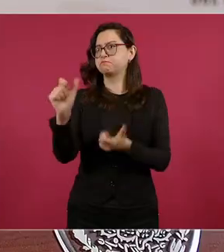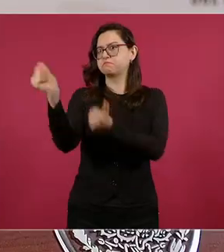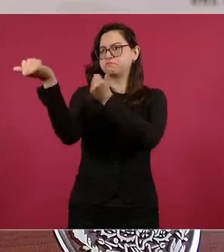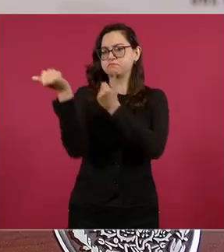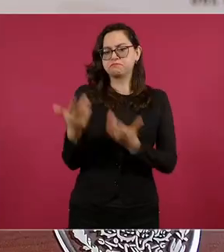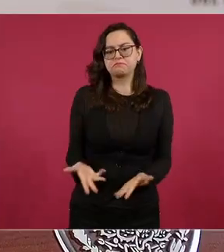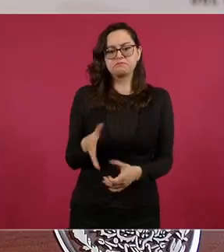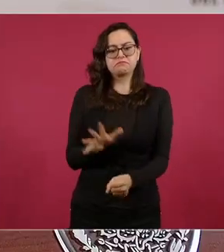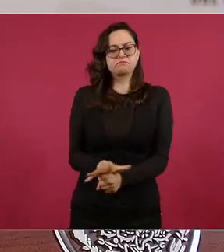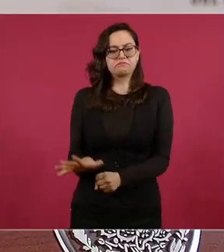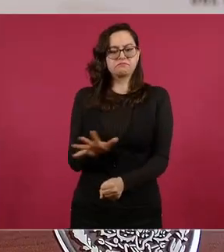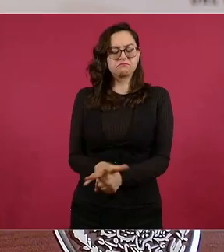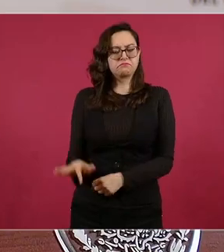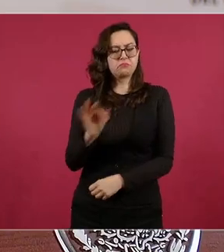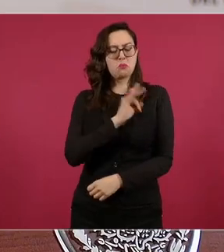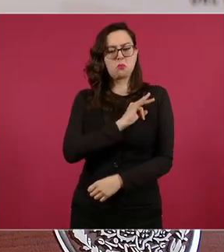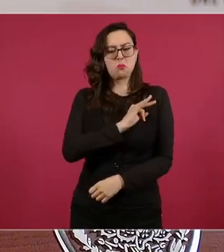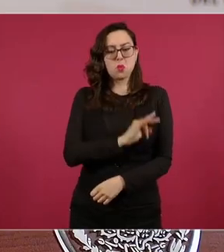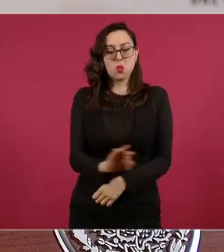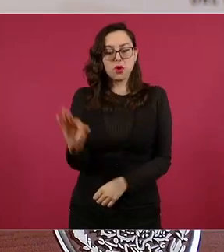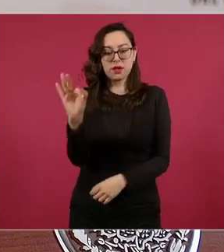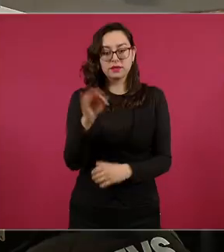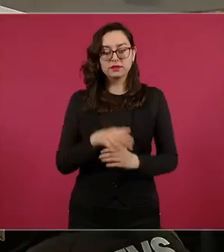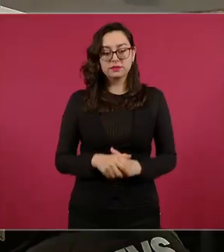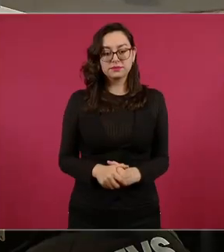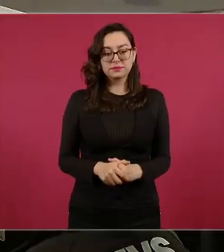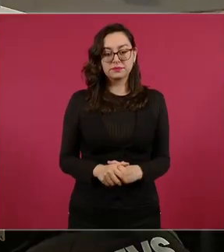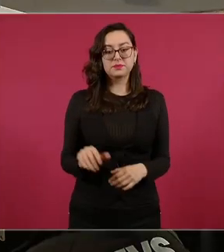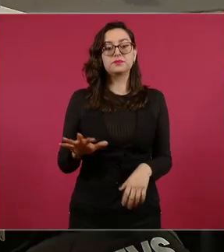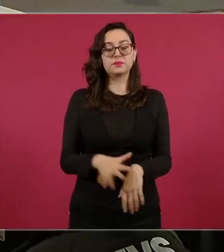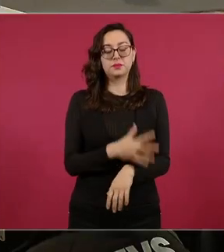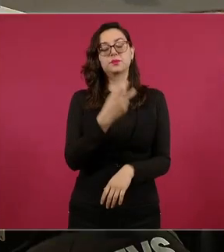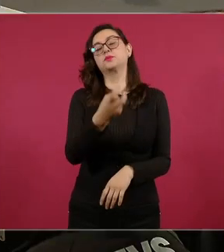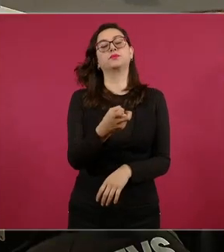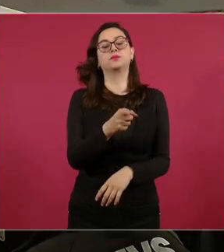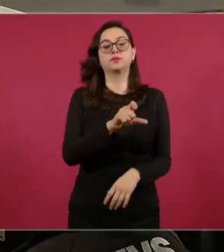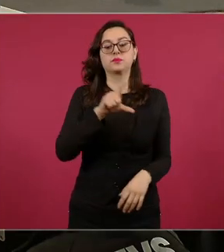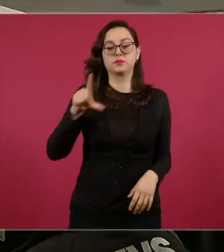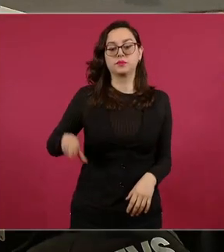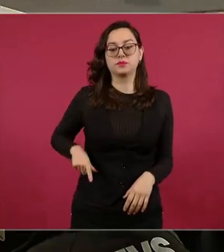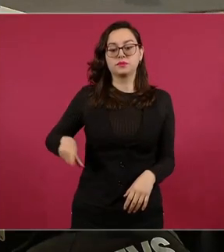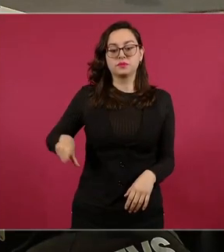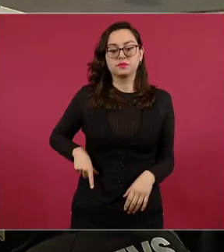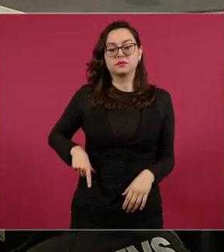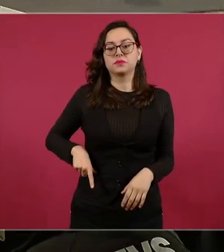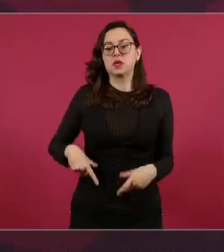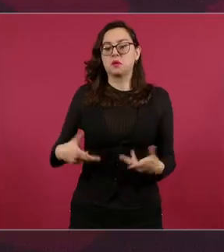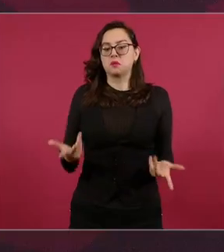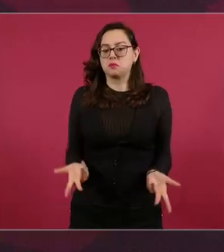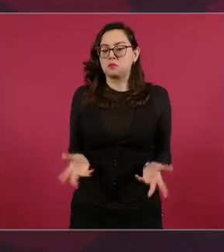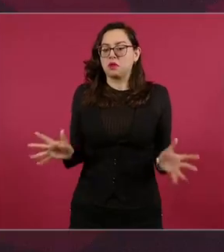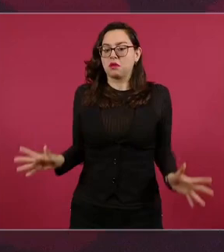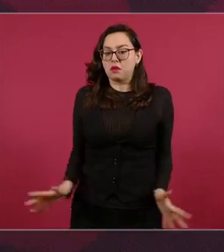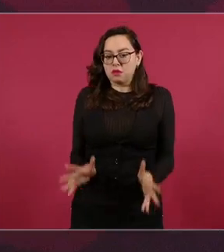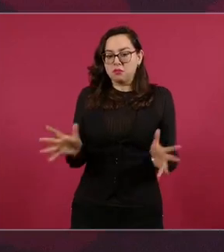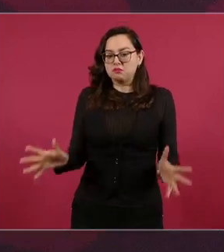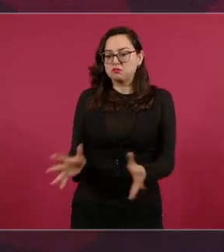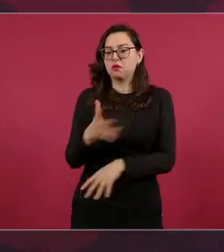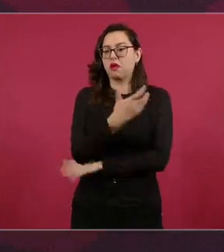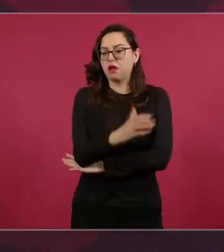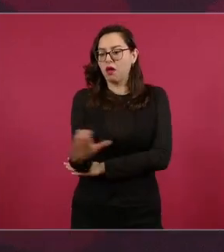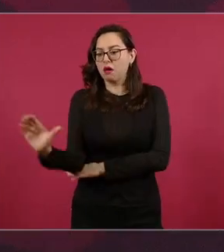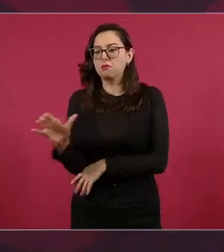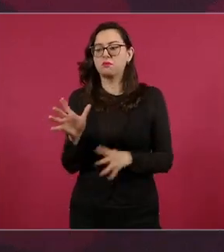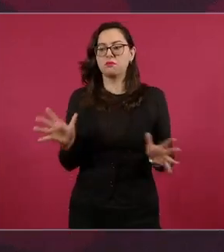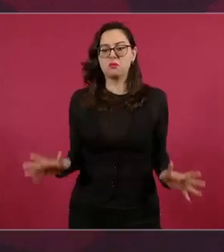y por eso el Estado dejó de promover el desarrollo y se abandonó el campo y se